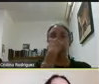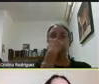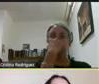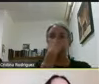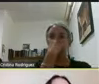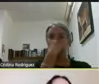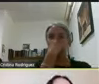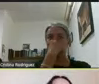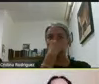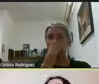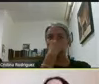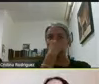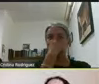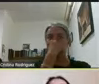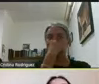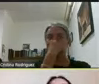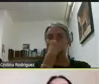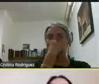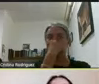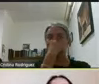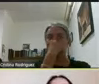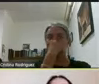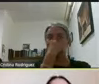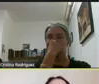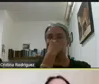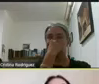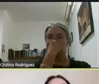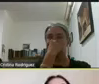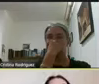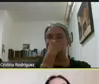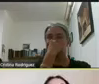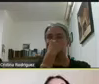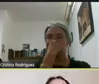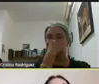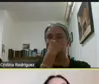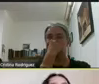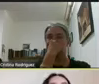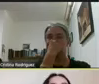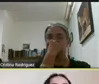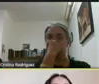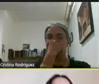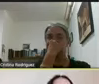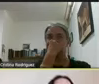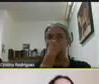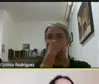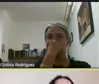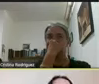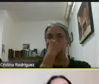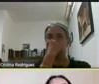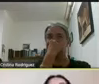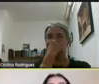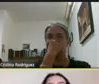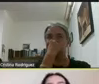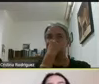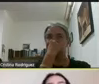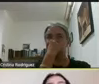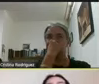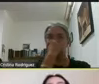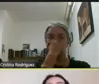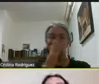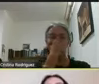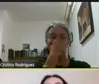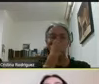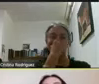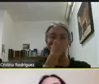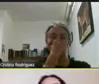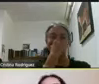¿sabes qué? Aún me da miedo. Tengo que hacer un cambio de dirección y no lo hago bien porque siento que se me va a volver a falsear mi tobillo.